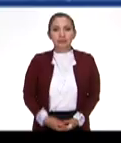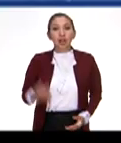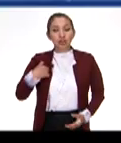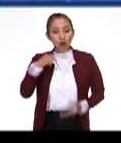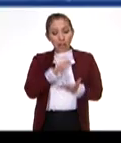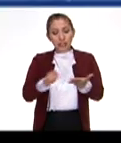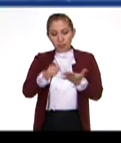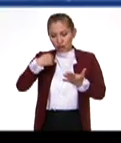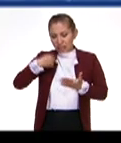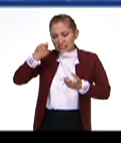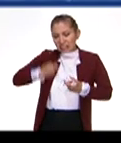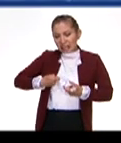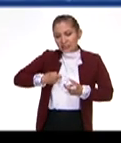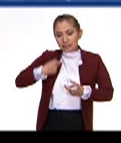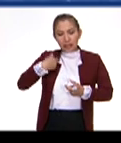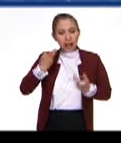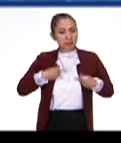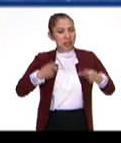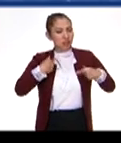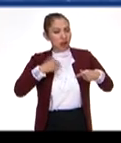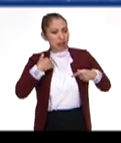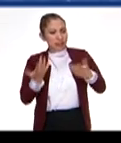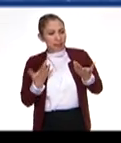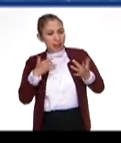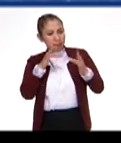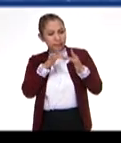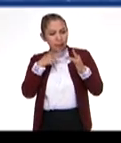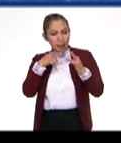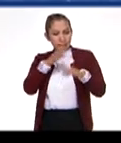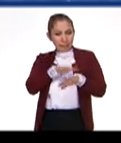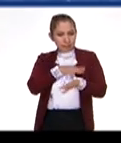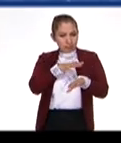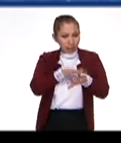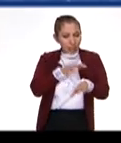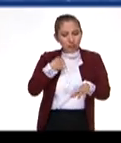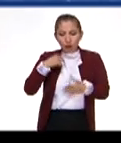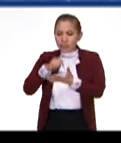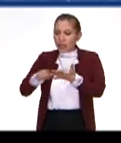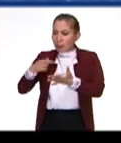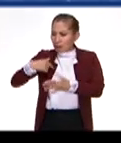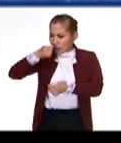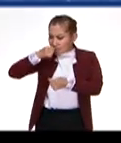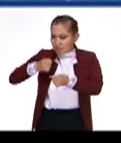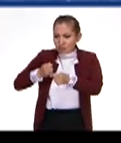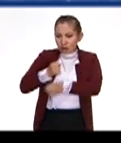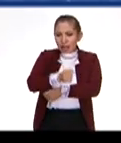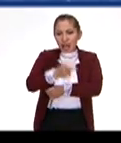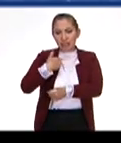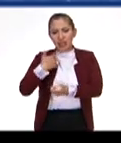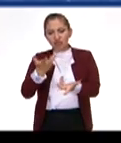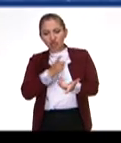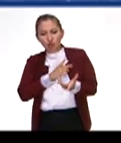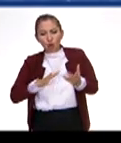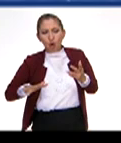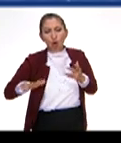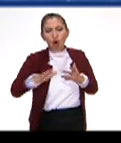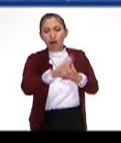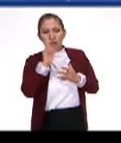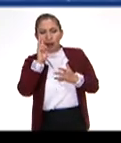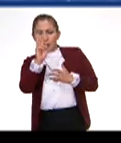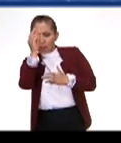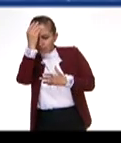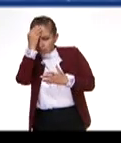Escribo de lo que soy, de los seres que tocaron mis pies descalzos. Escribo de violencia, de la desolación, es lo que